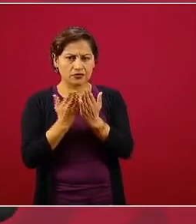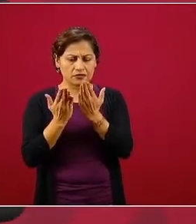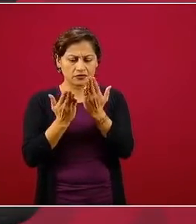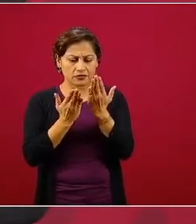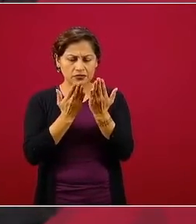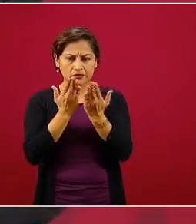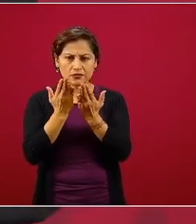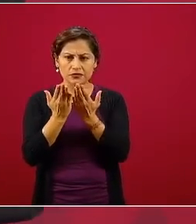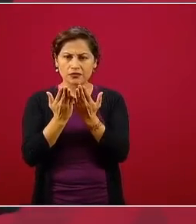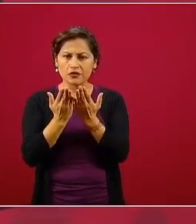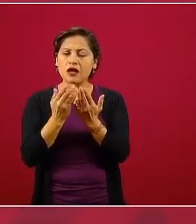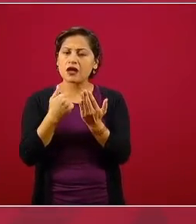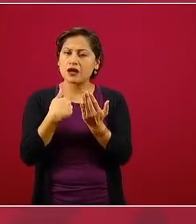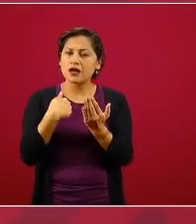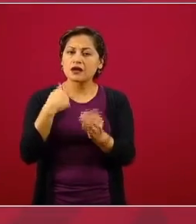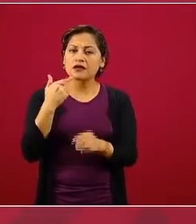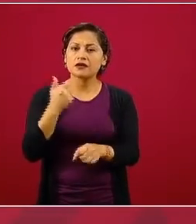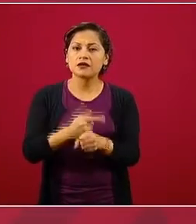libro